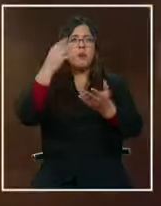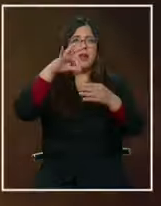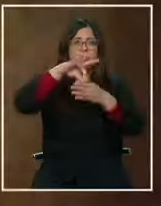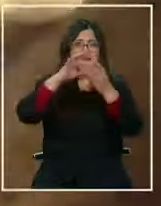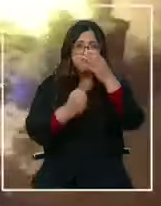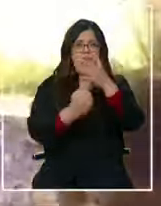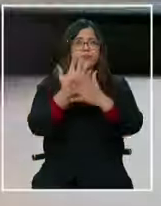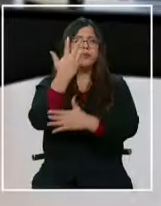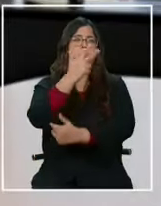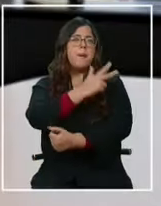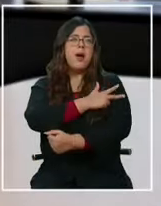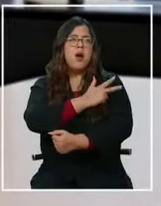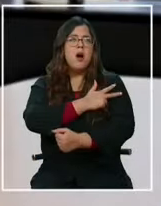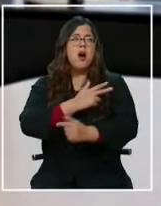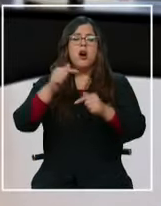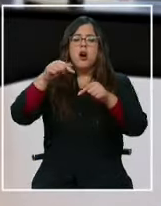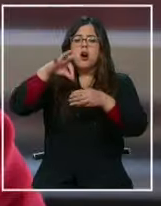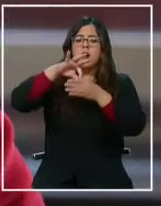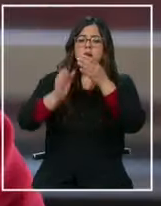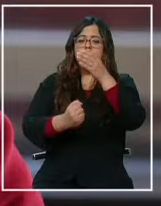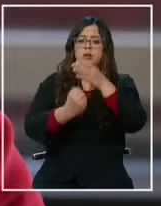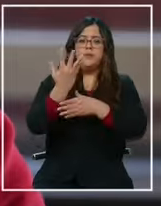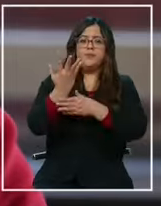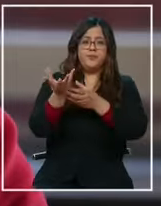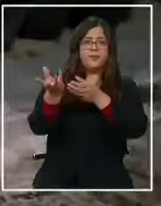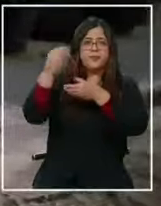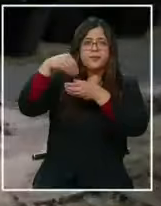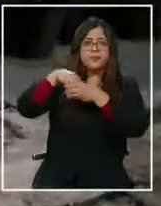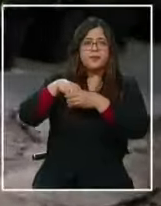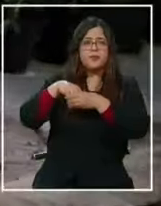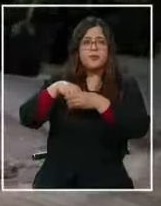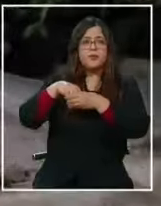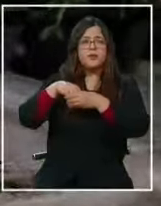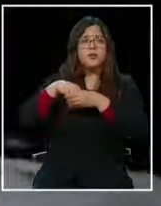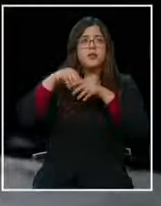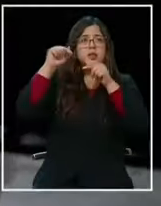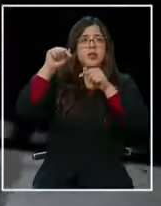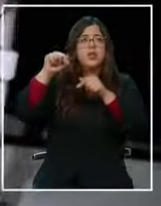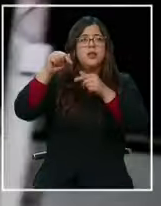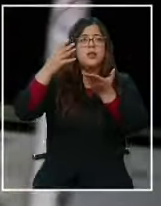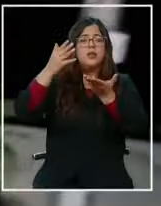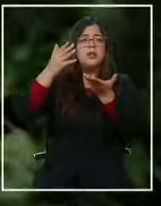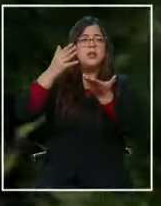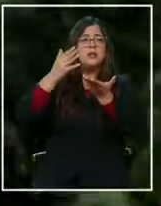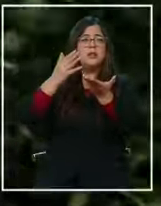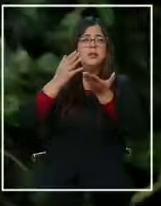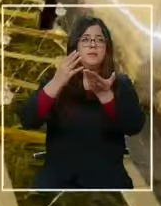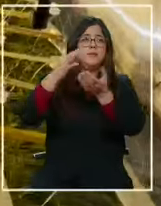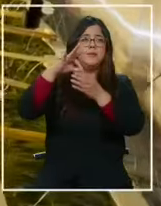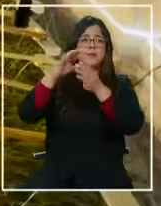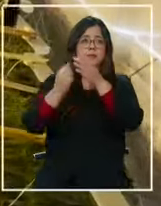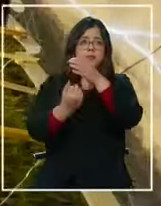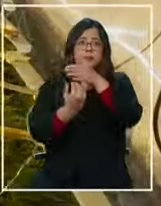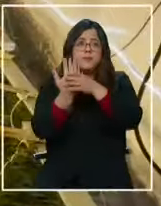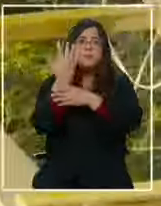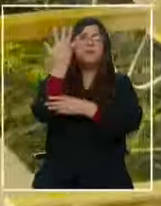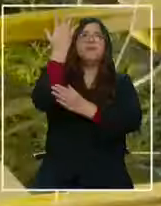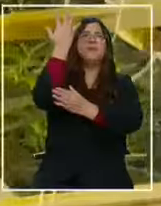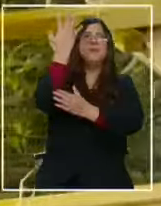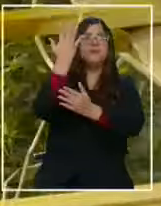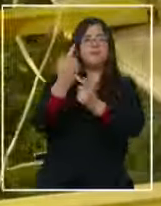marihuana. Son cultivos indoor de marihuana de un tamaño que supera a los que podemos